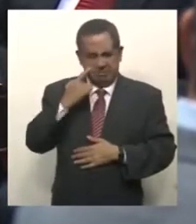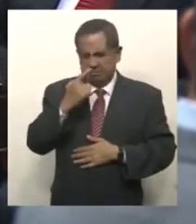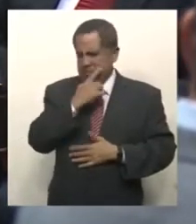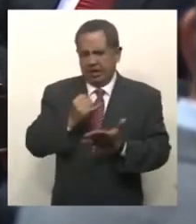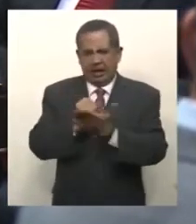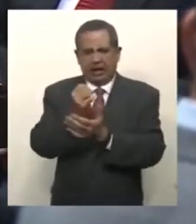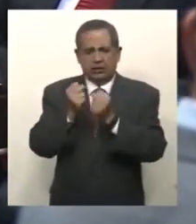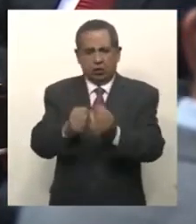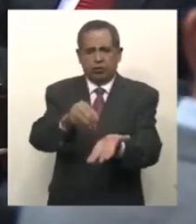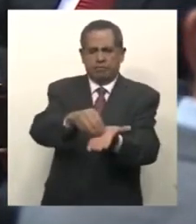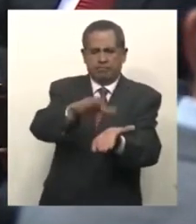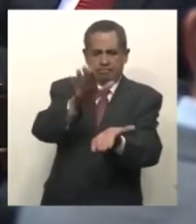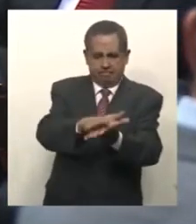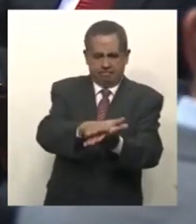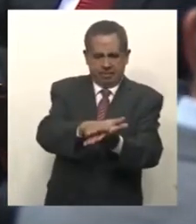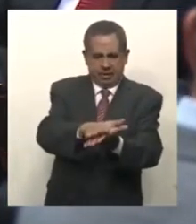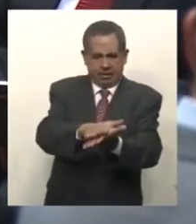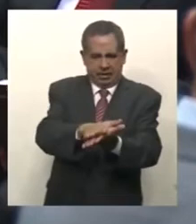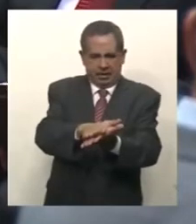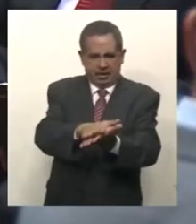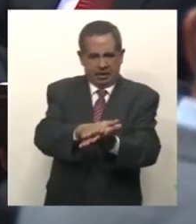que quede